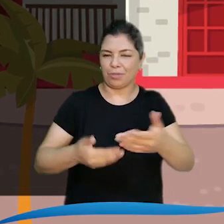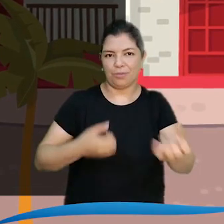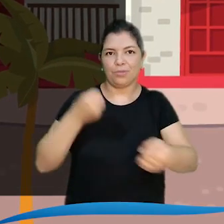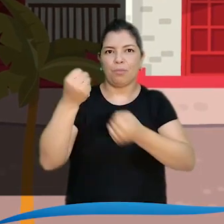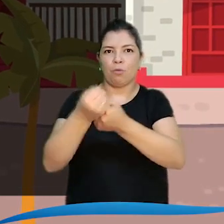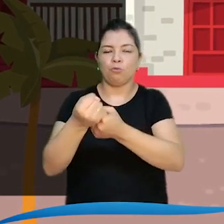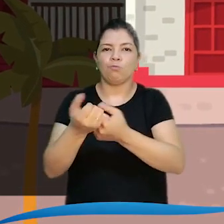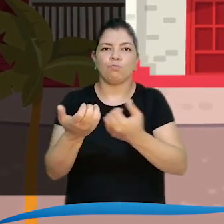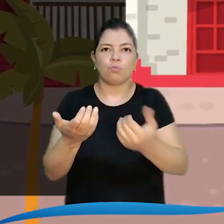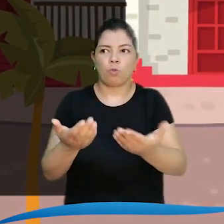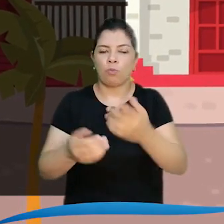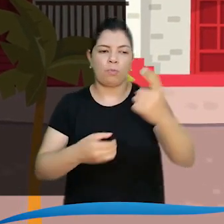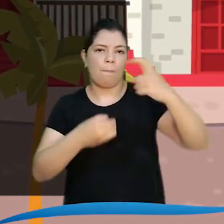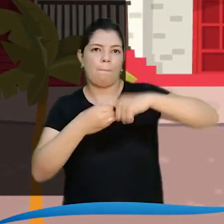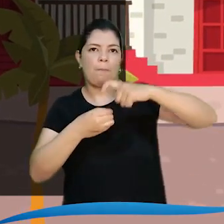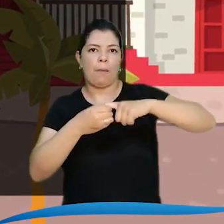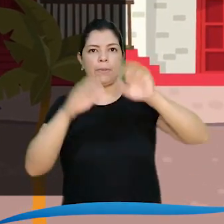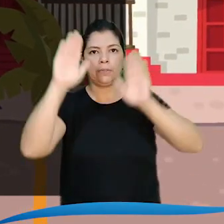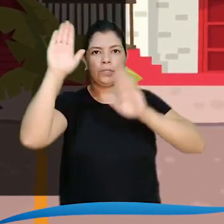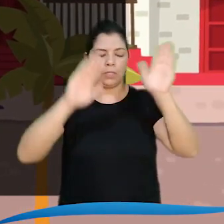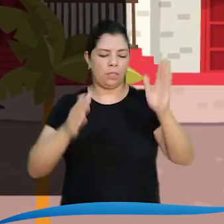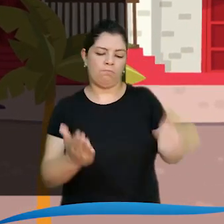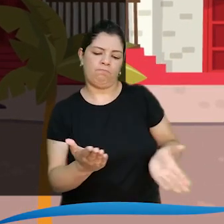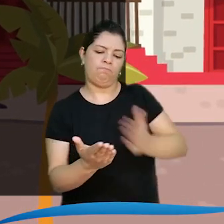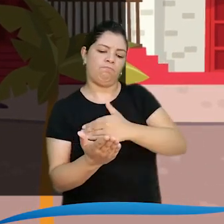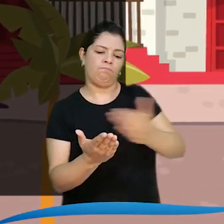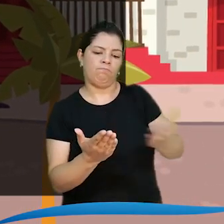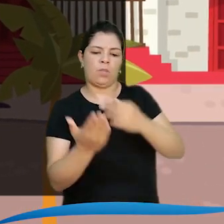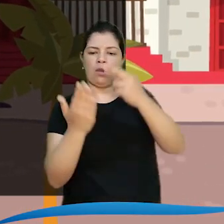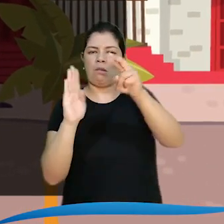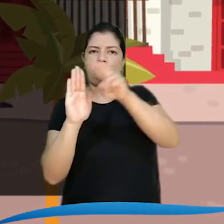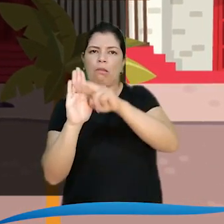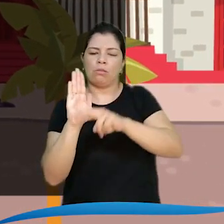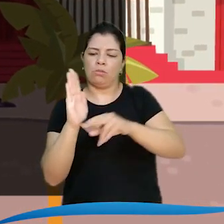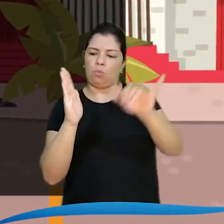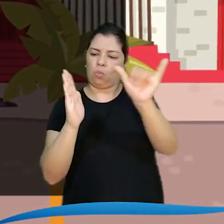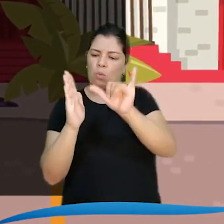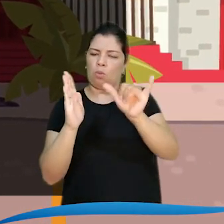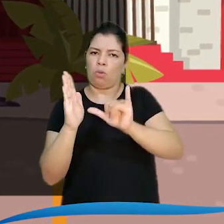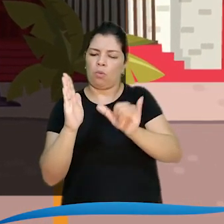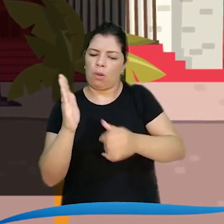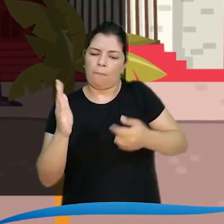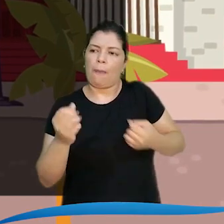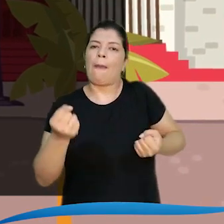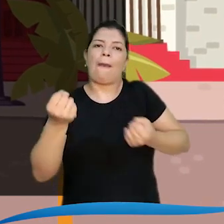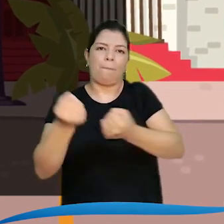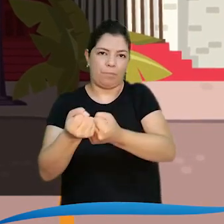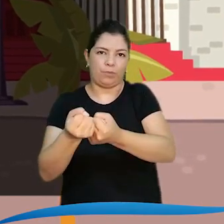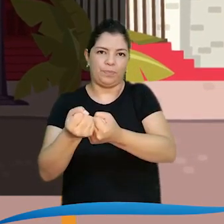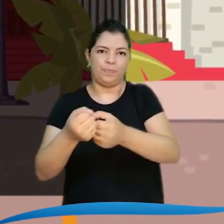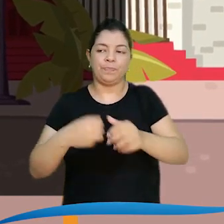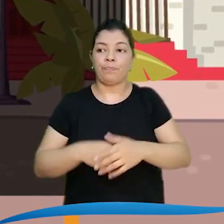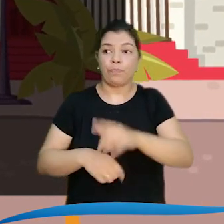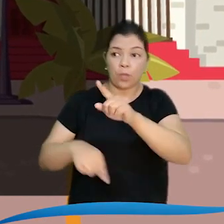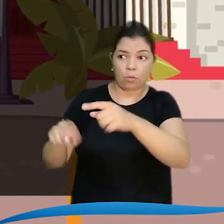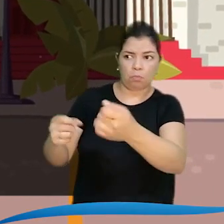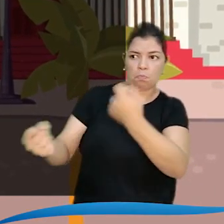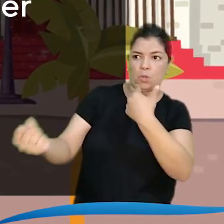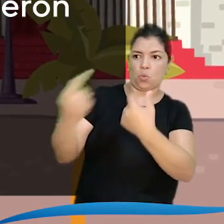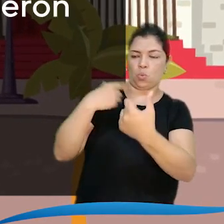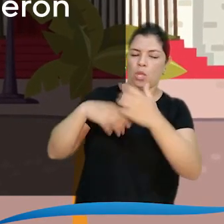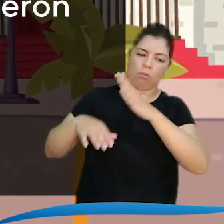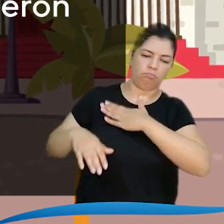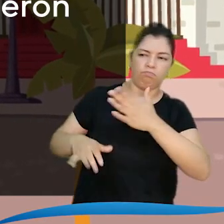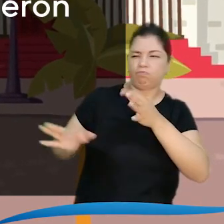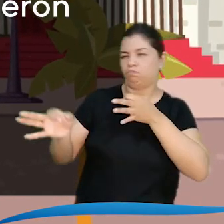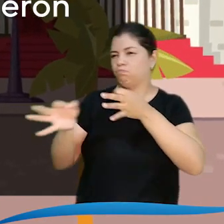en el municipio, apoyándolos en la inscripción de candidatos y en la revisión de la documentación y de los requisitos de postulación.